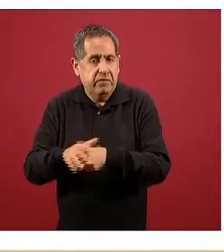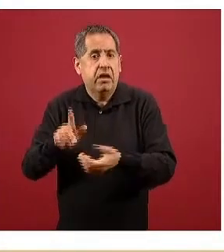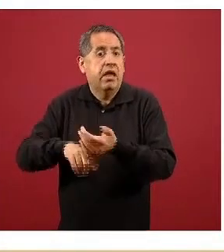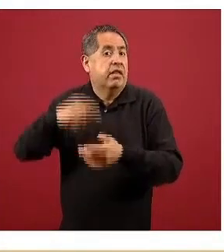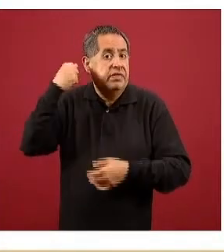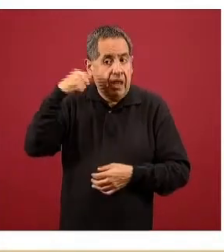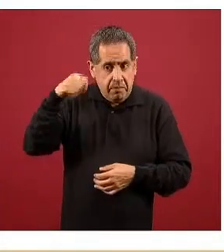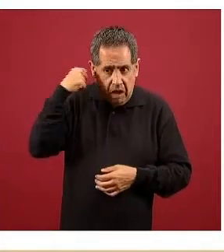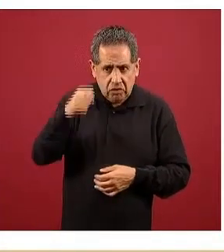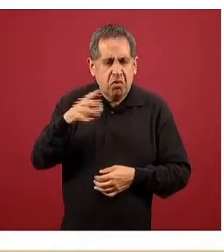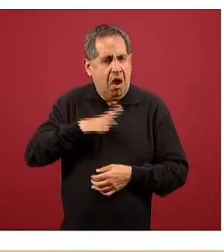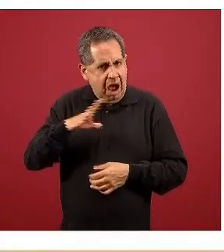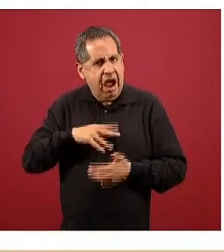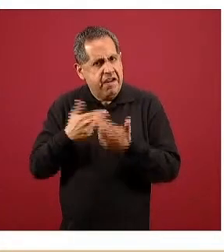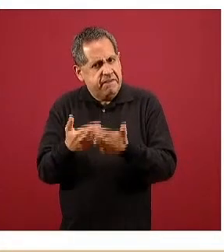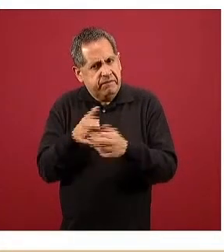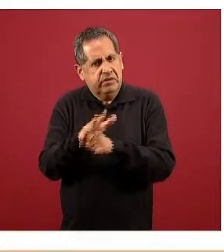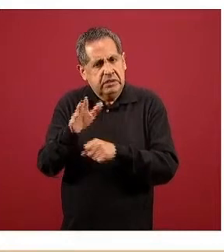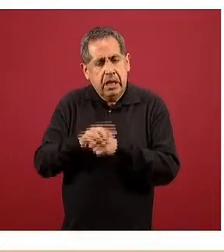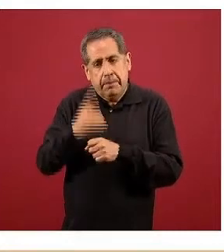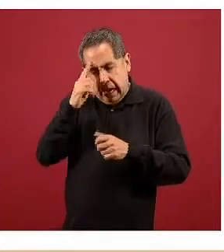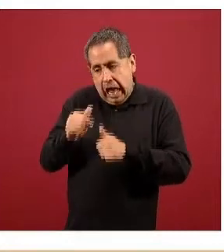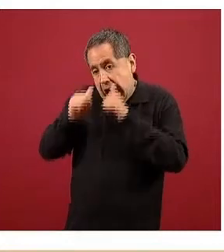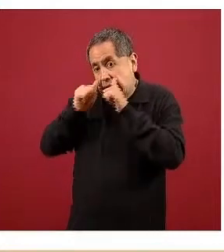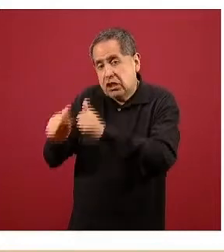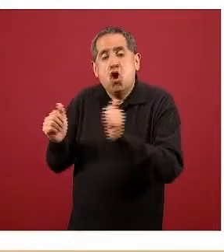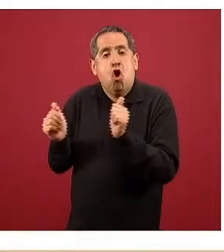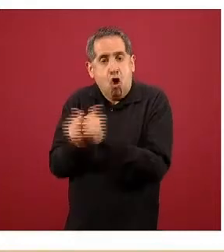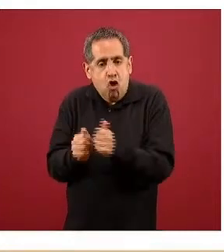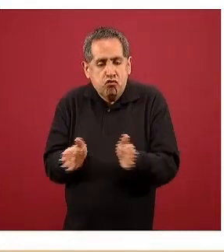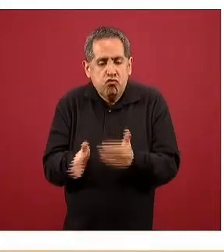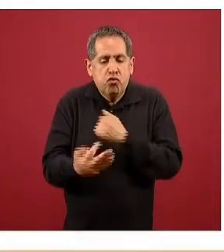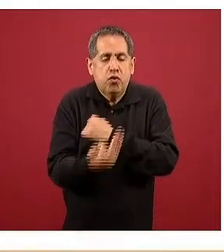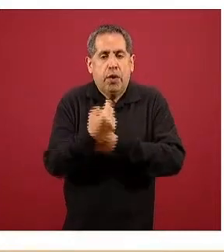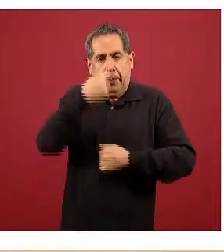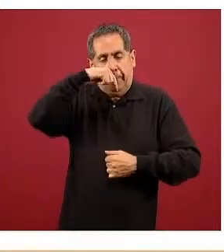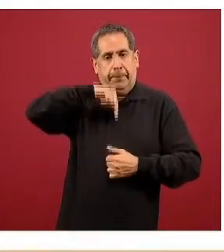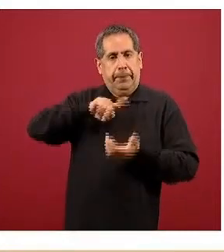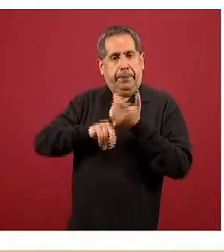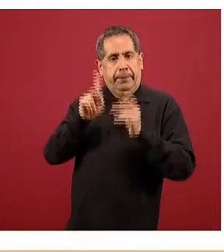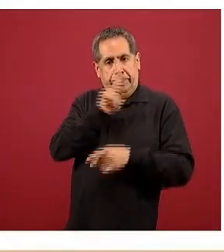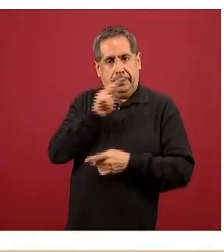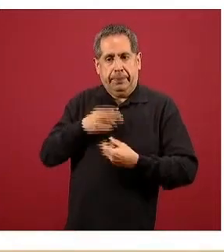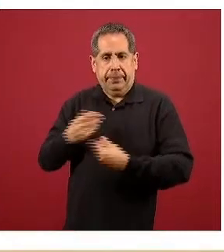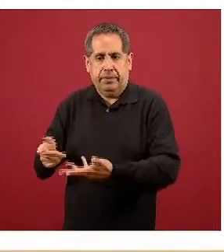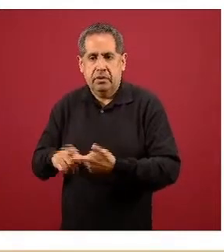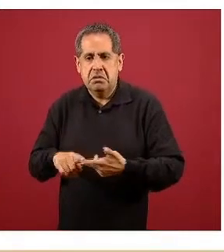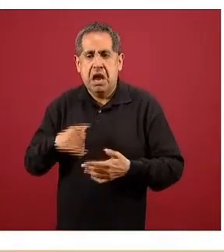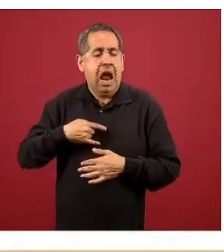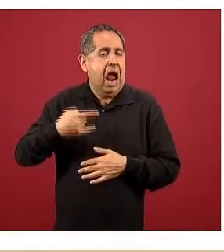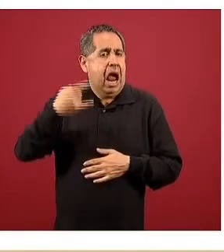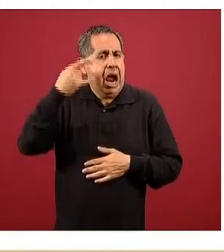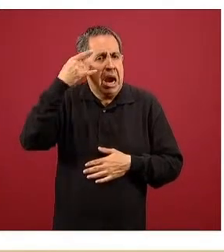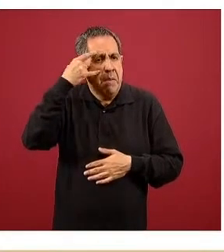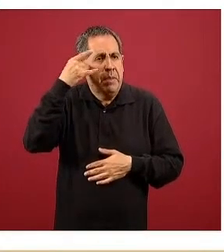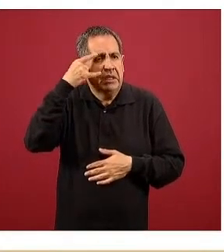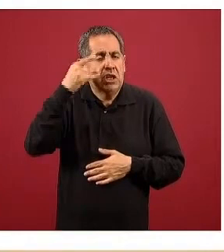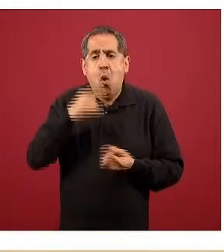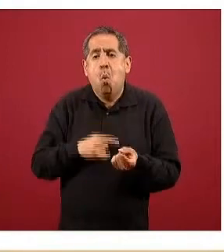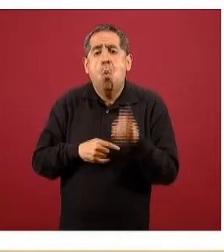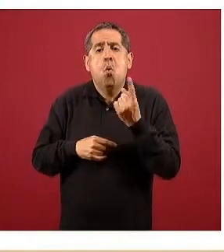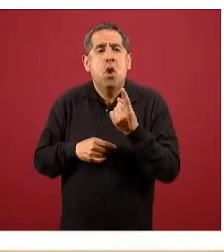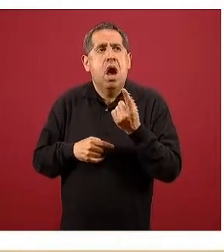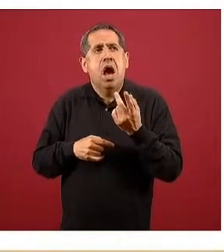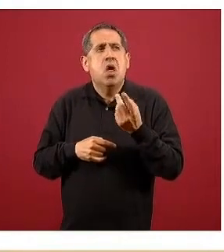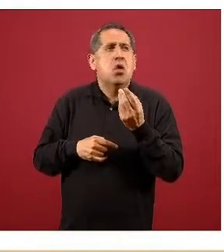Tabasco, y así sucesivamente hasta llegar al estado de Campeche, que tiene apenas una ocupación